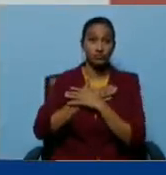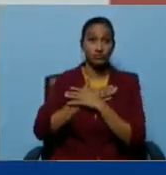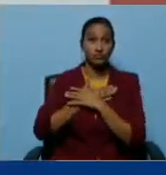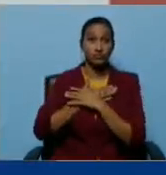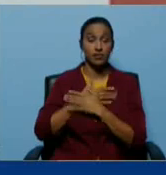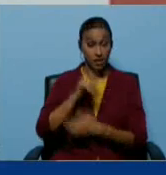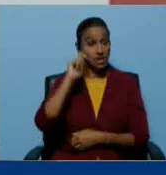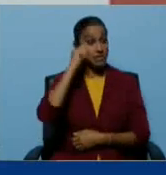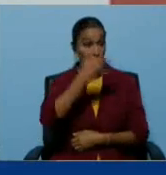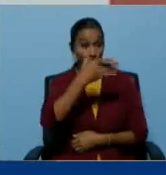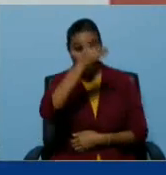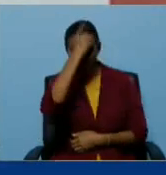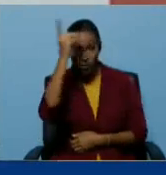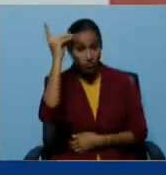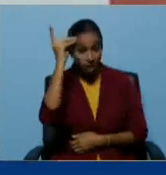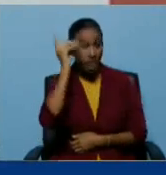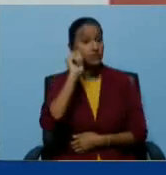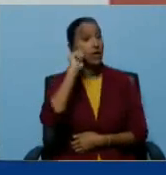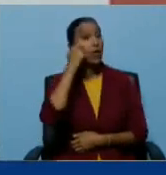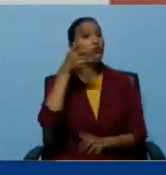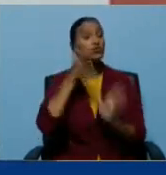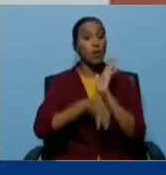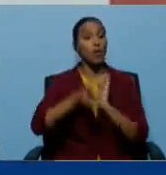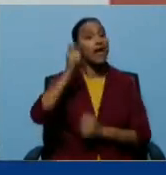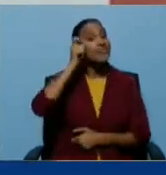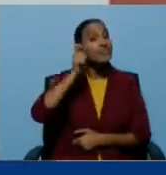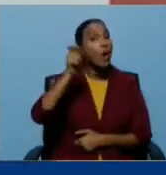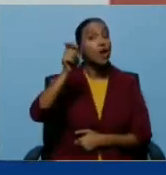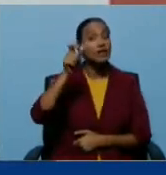¿Te acuerdas la teoría de él cuando él estaba en Yare?